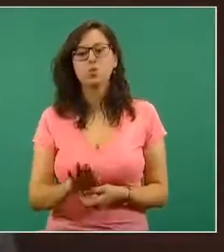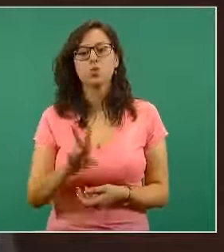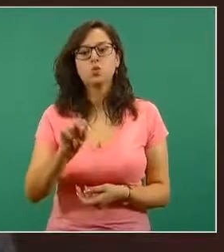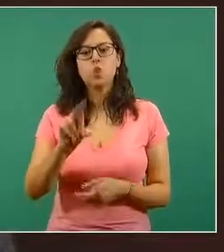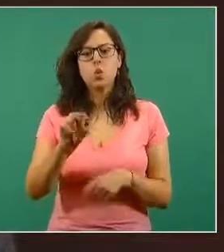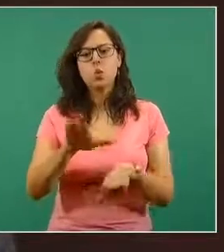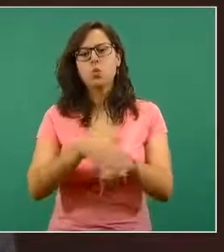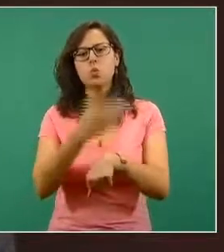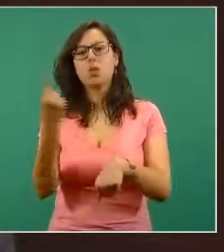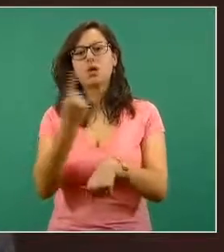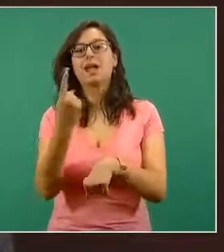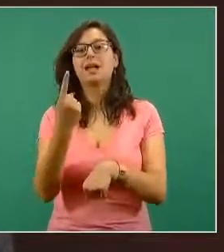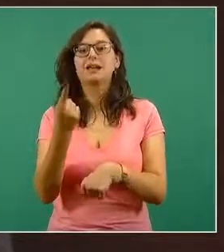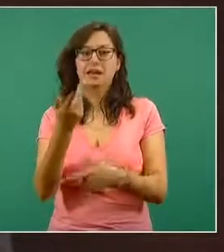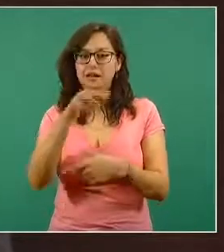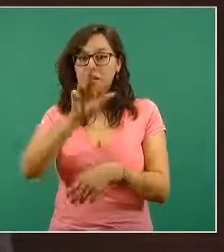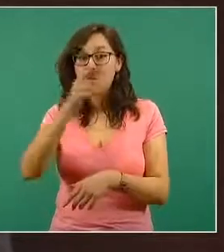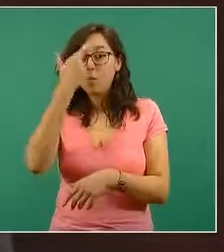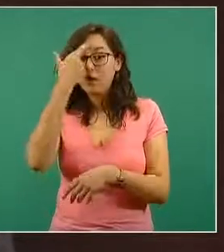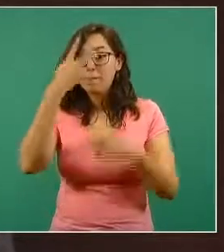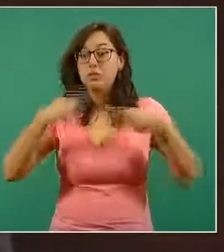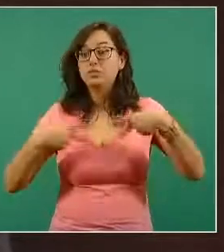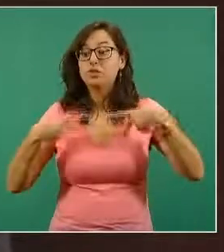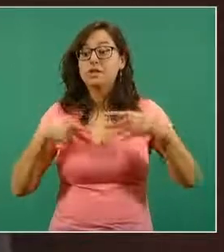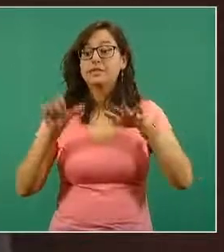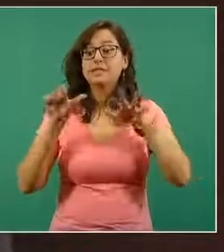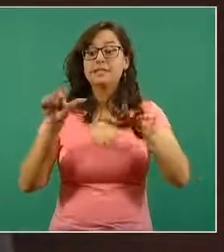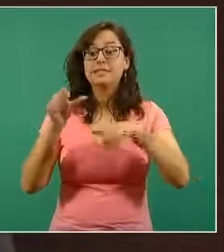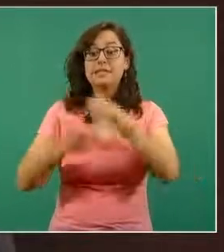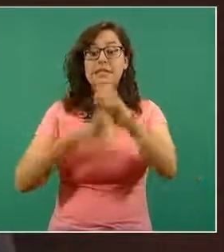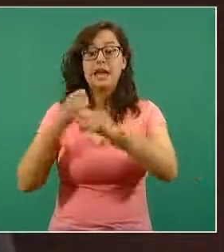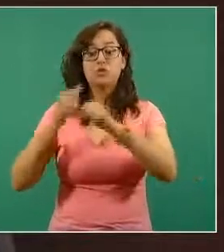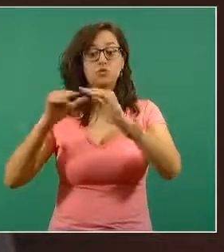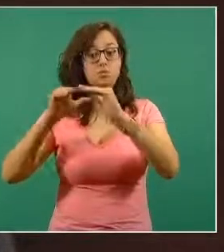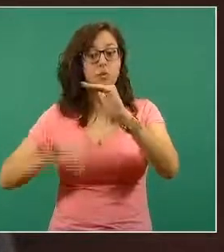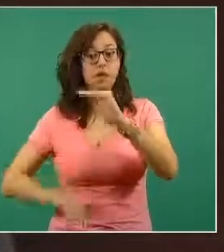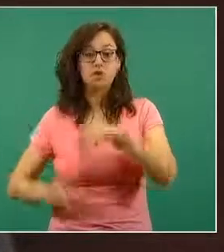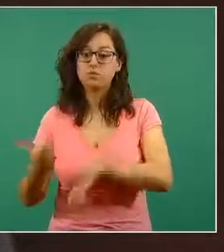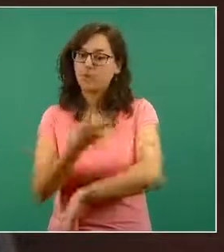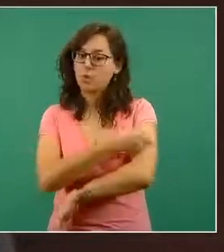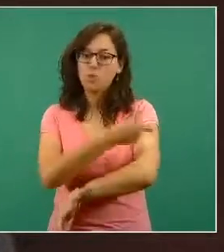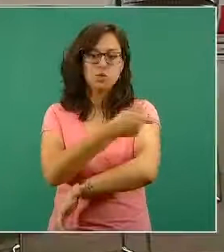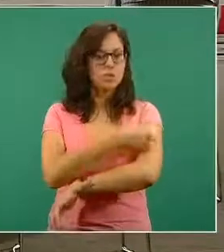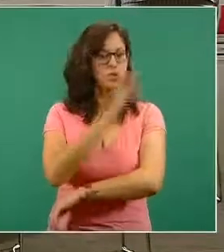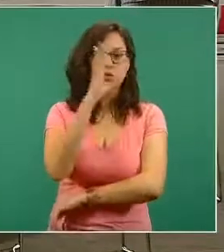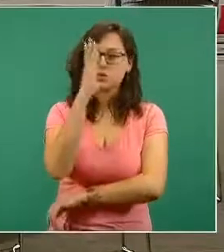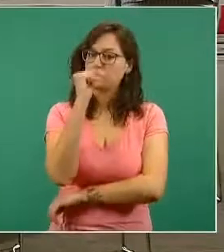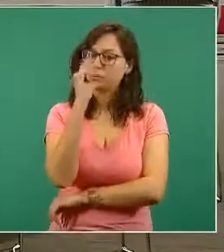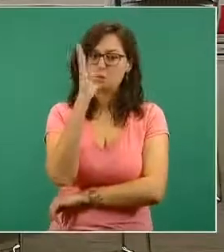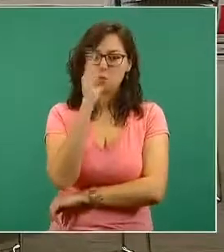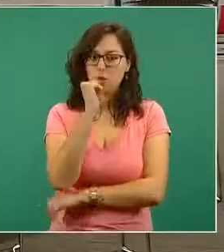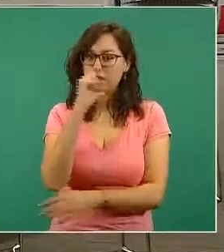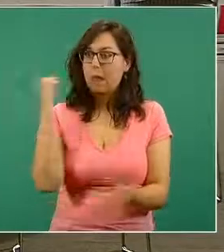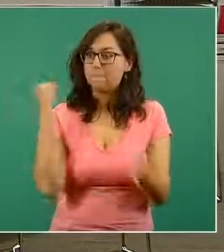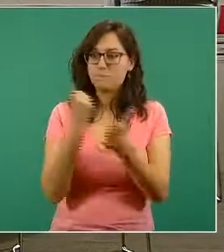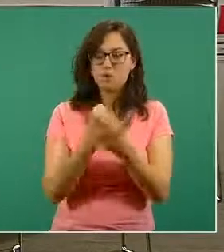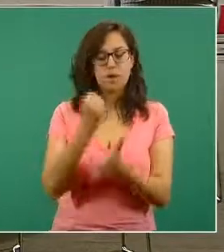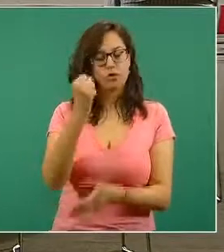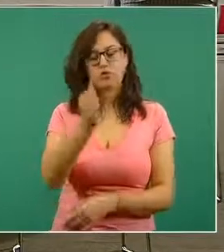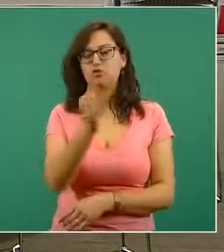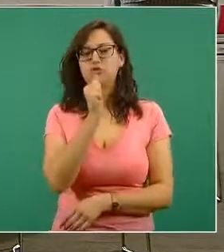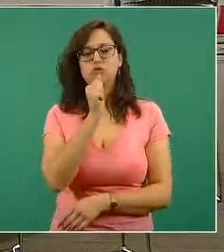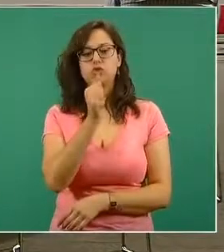población menor de 16 años no hay ninguna vacuna autorizada para su